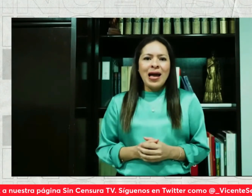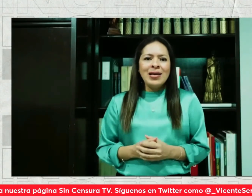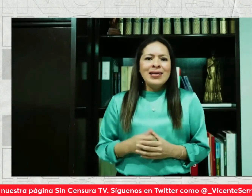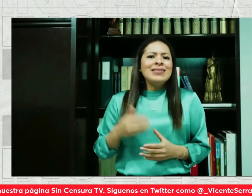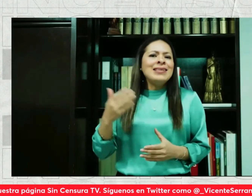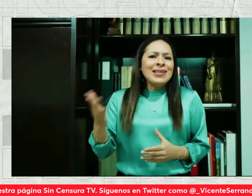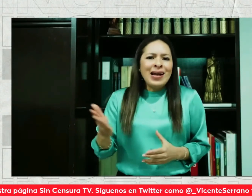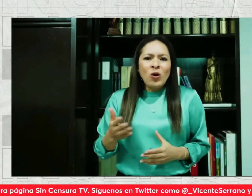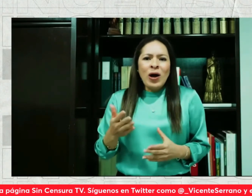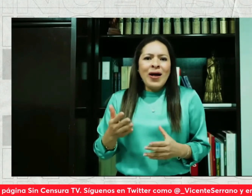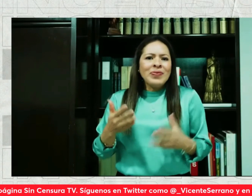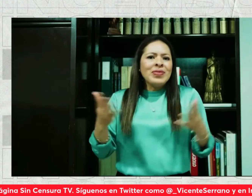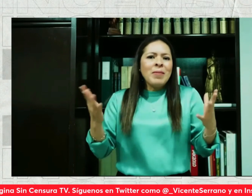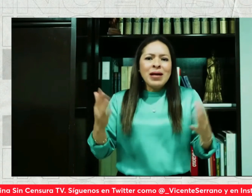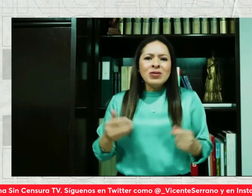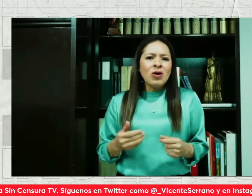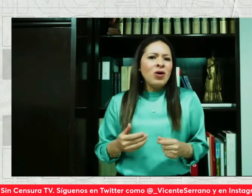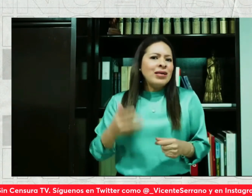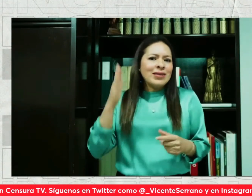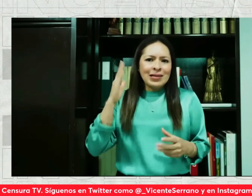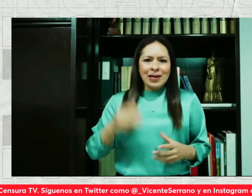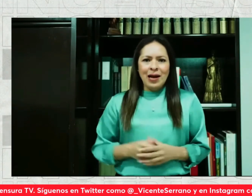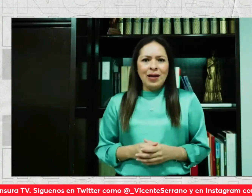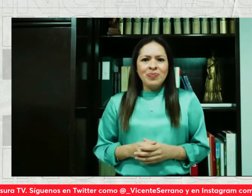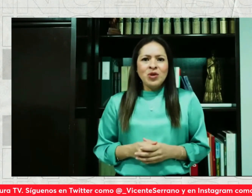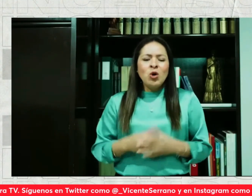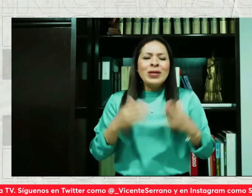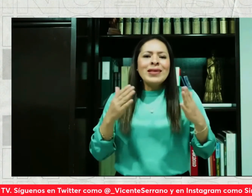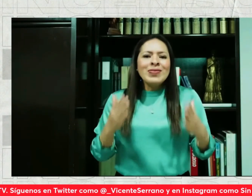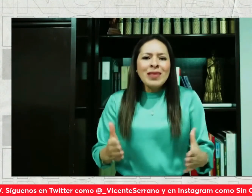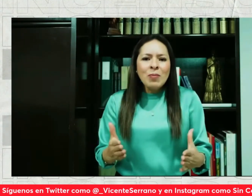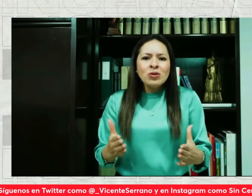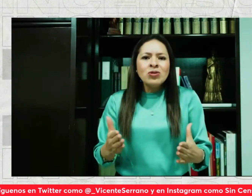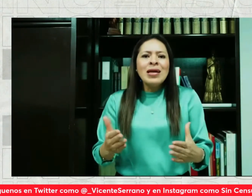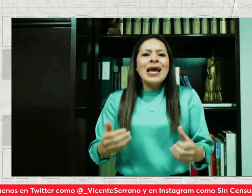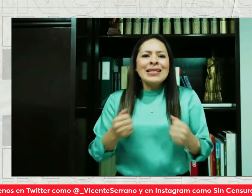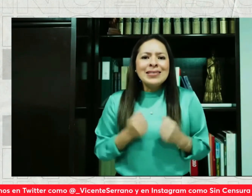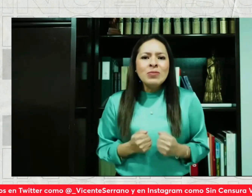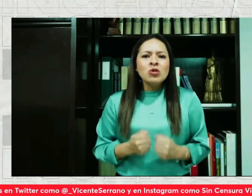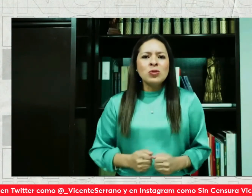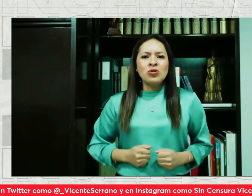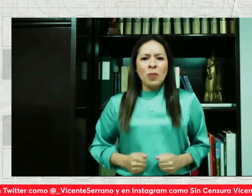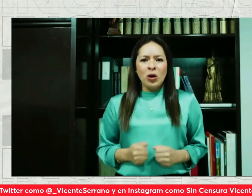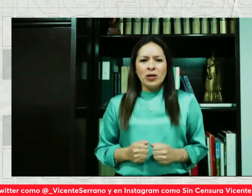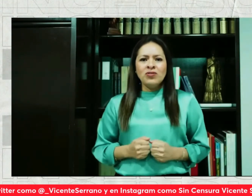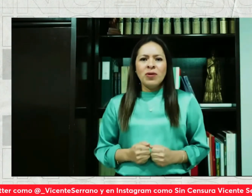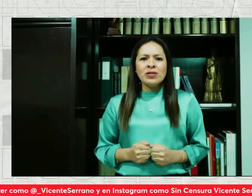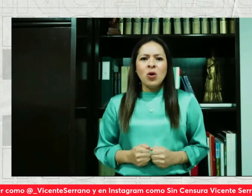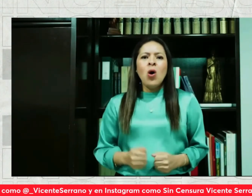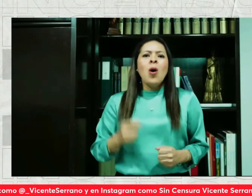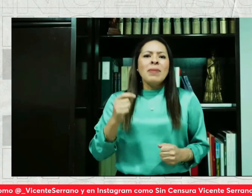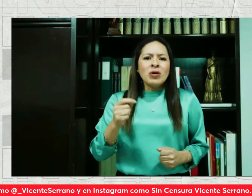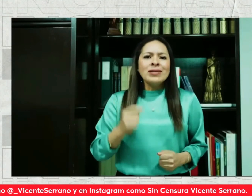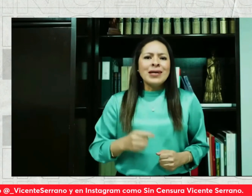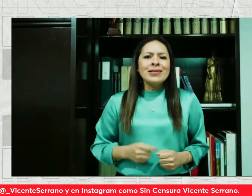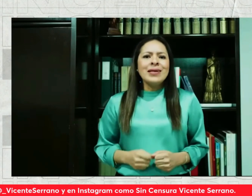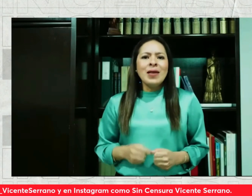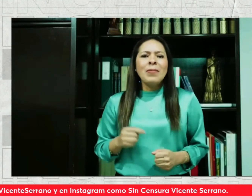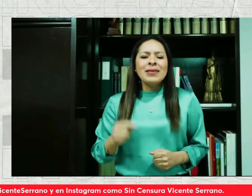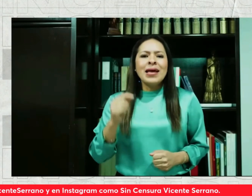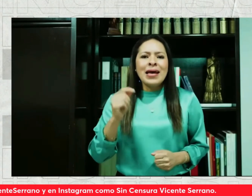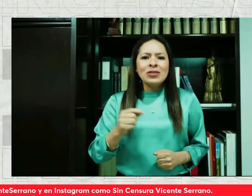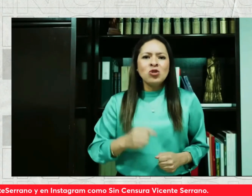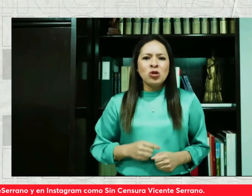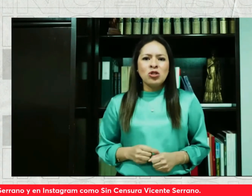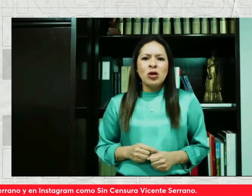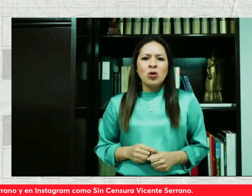California, Sinaloa, Tabasco y Tlaxcala. Lo intentamos e hicimos nuestro mejor esfuerzo, pero